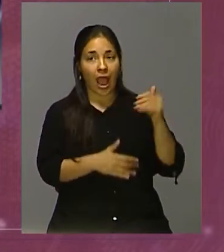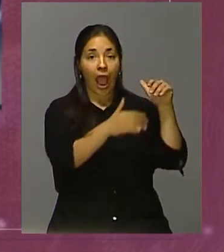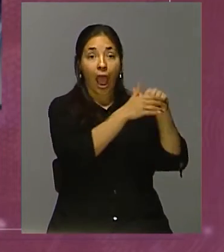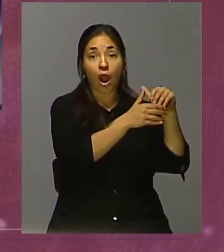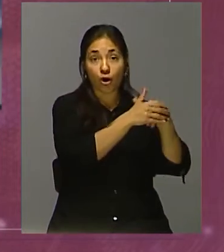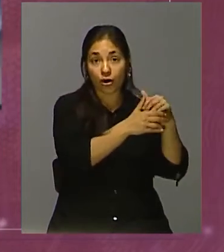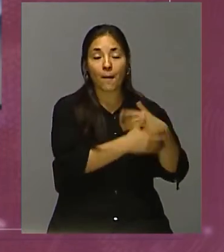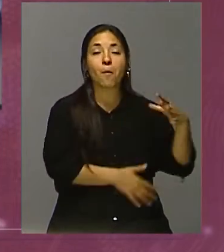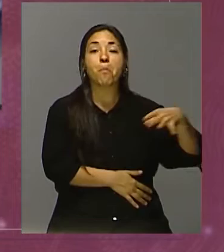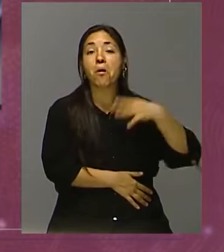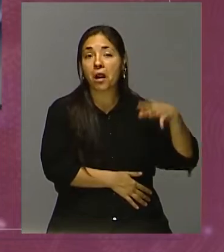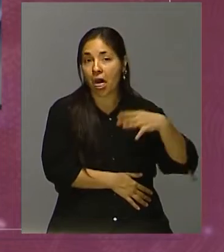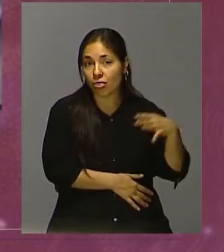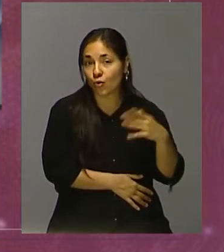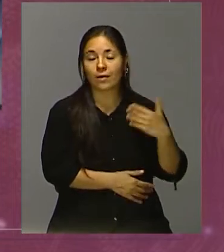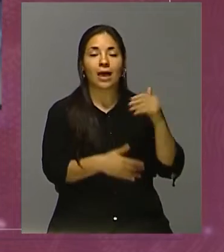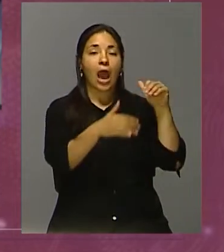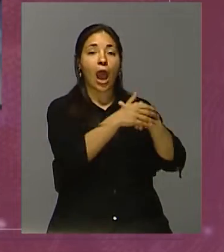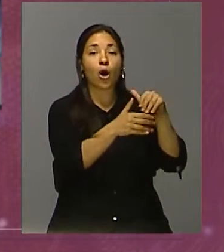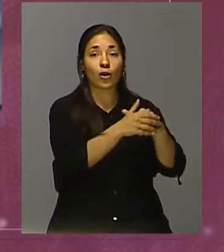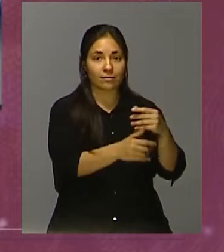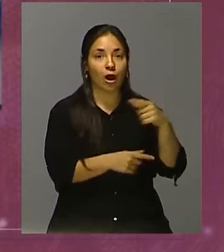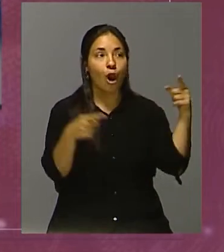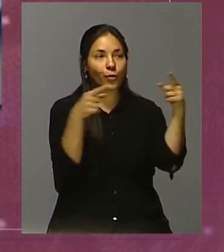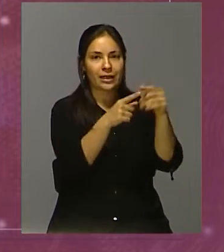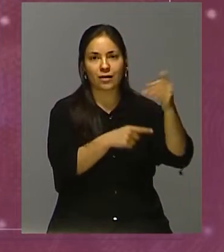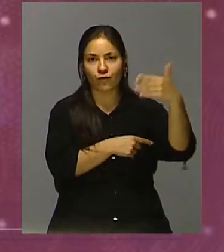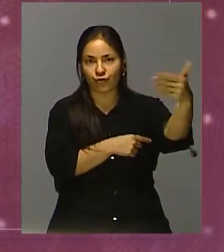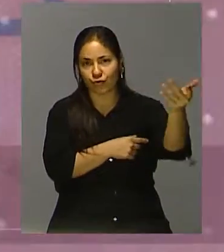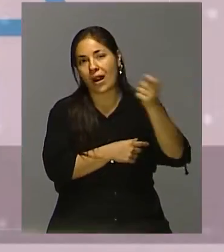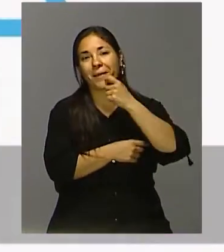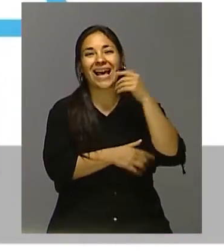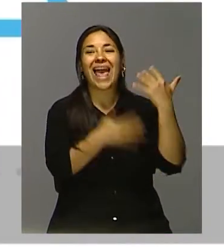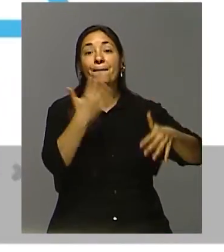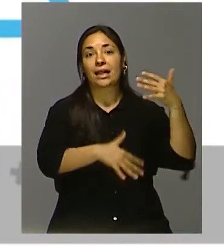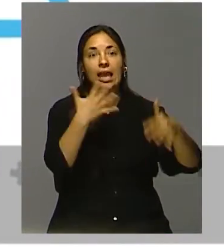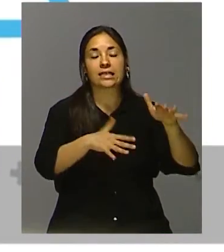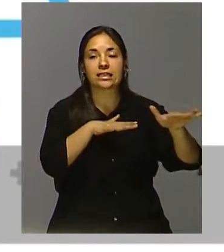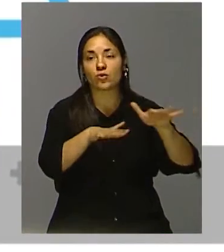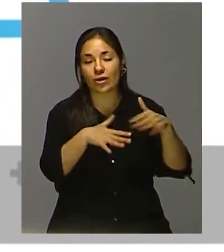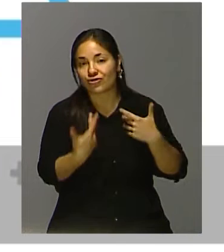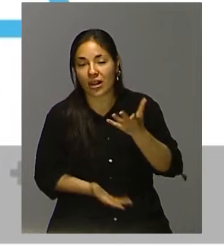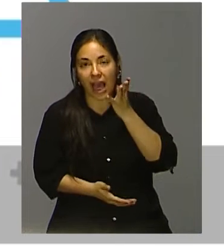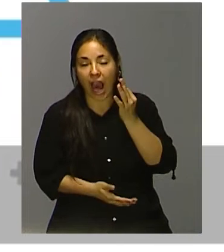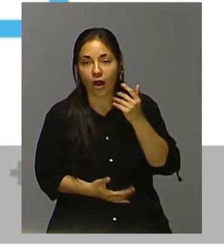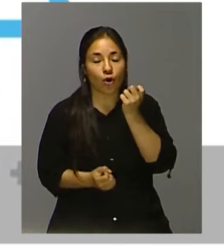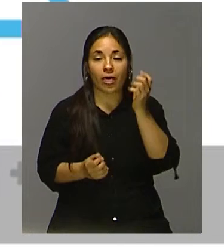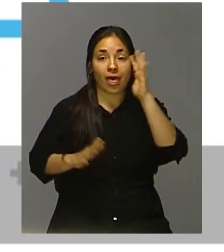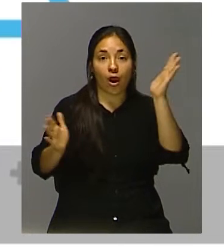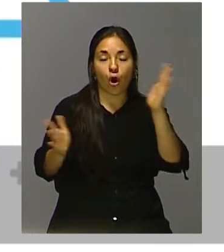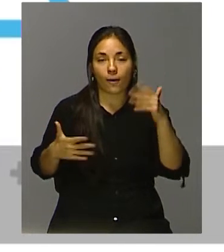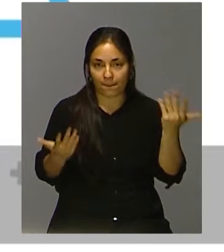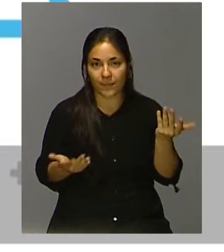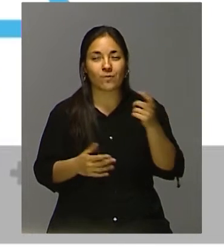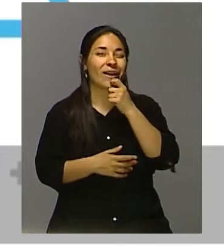ahorra por si acaso. Sí. Hay gente que ahorra con un propósito de formar un fondo de emergencia para situaciones contingentes que pueden aparecer.